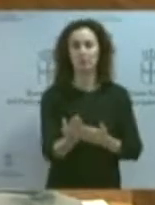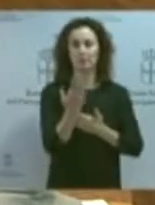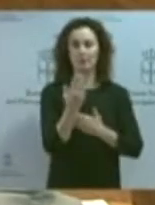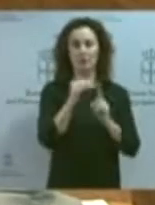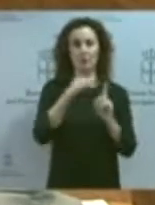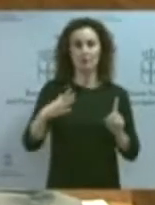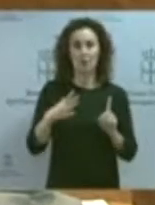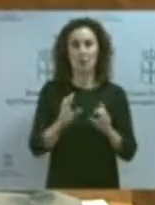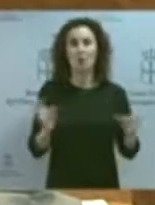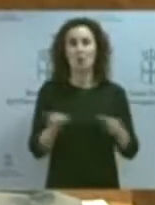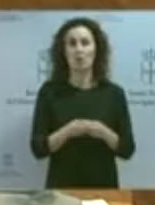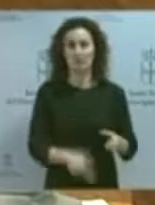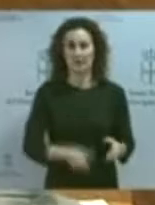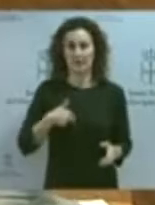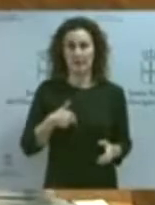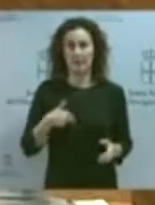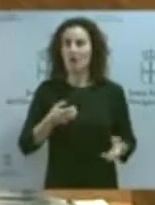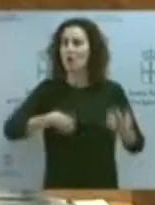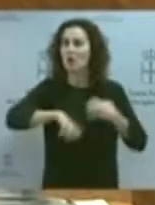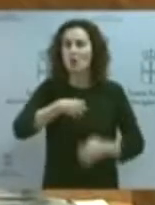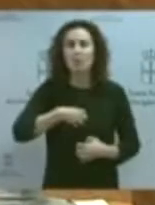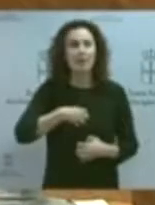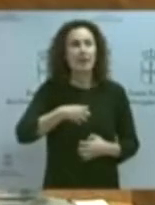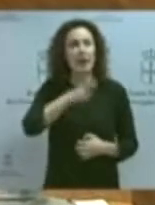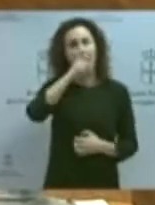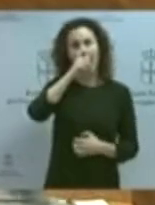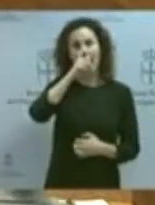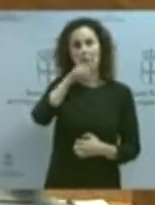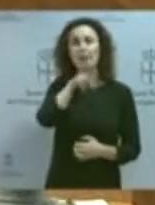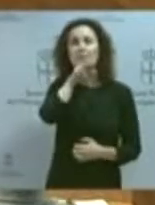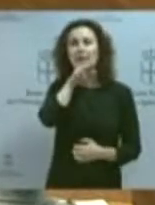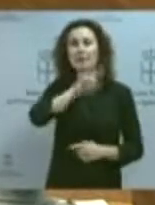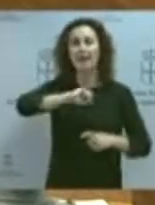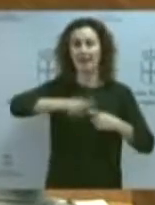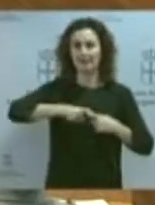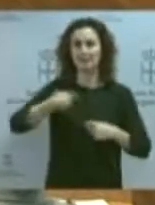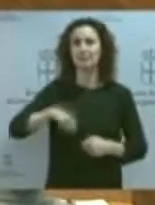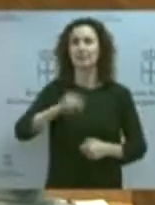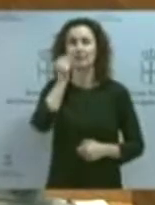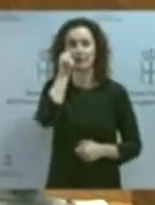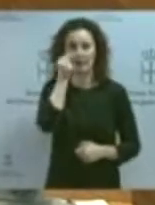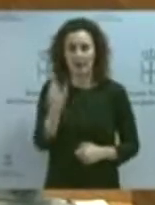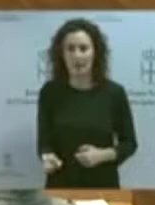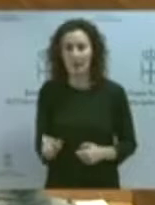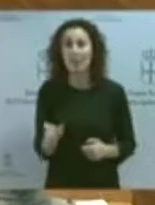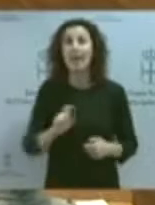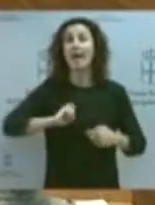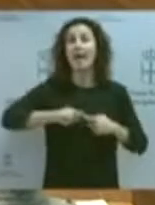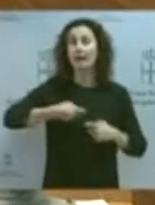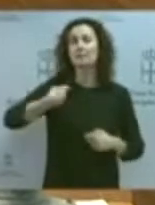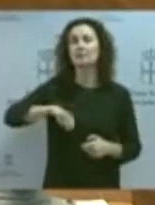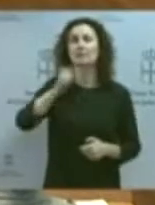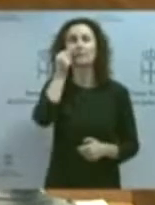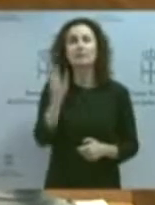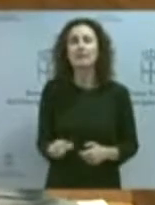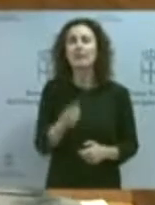de acordarnos de las palabras del expresidente Javier Fernández. Decía el expresidente: credenciales como las de un reino con 13